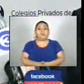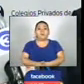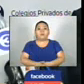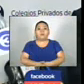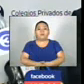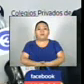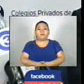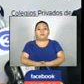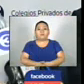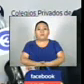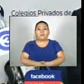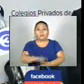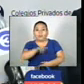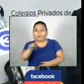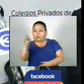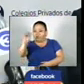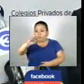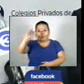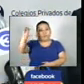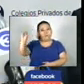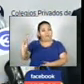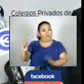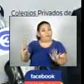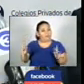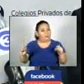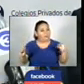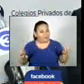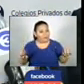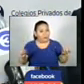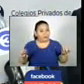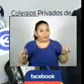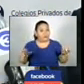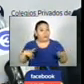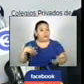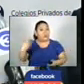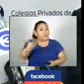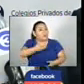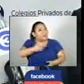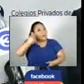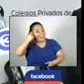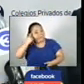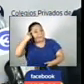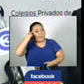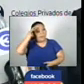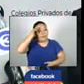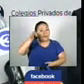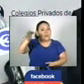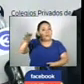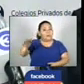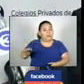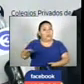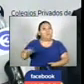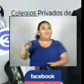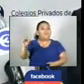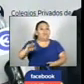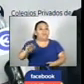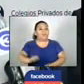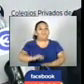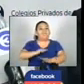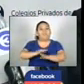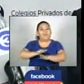y llega a ese porcentaje porque nosotros creemos de que lo más seguro es